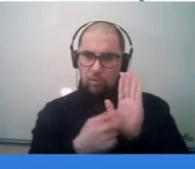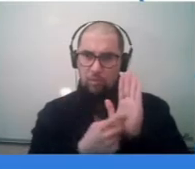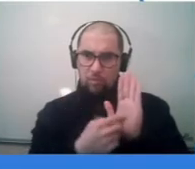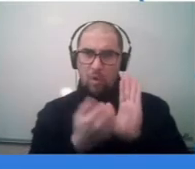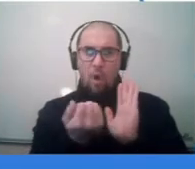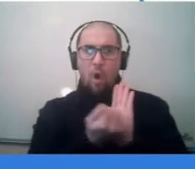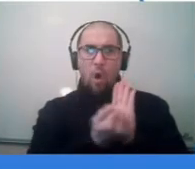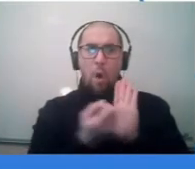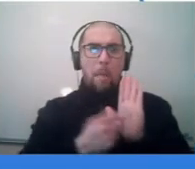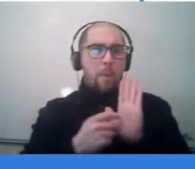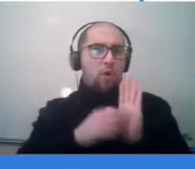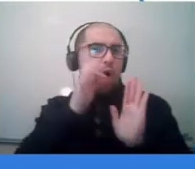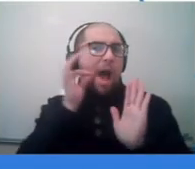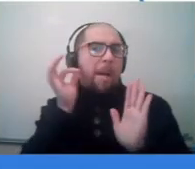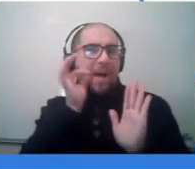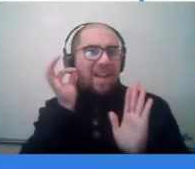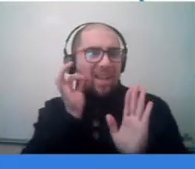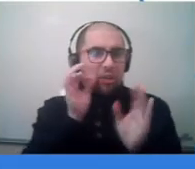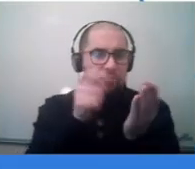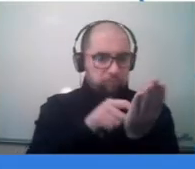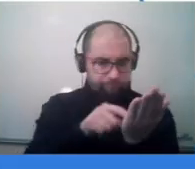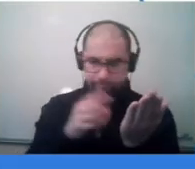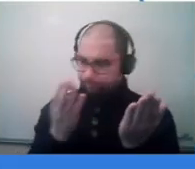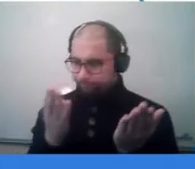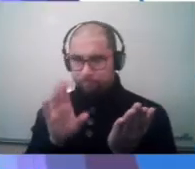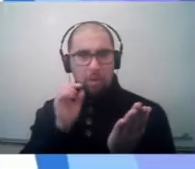aquellas tarjetas que tengan un punto amarillo.